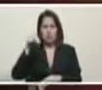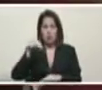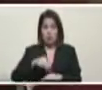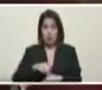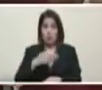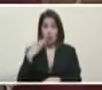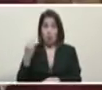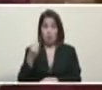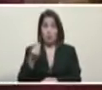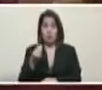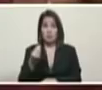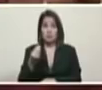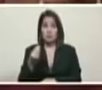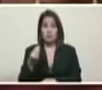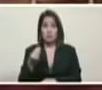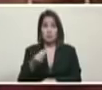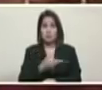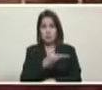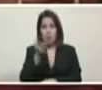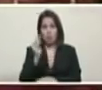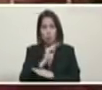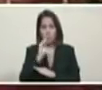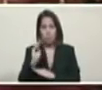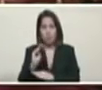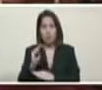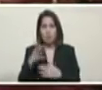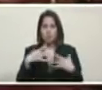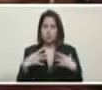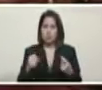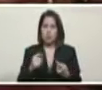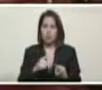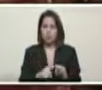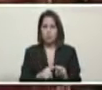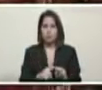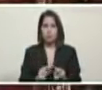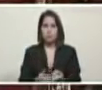Muchachos, cuiden su salud.